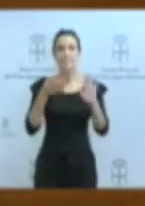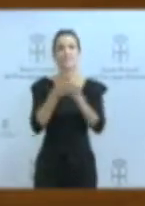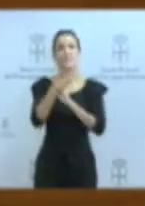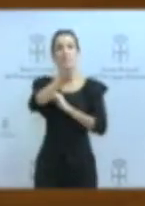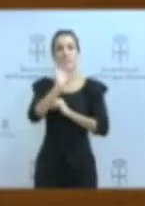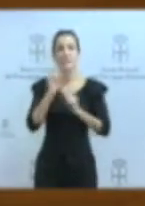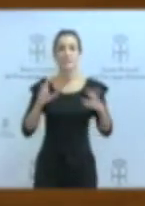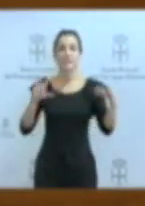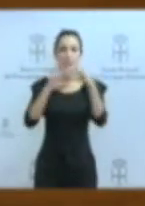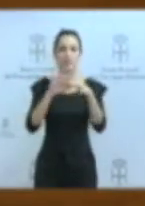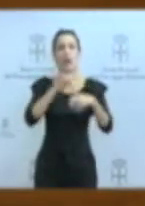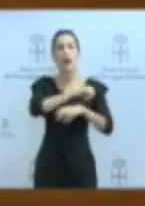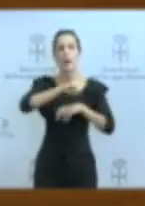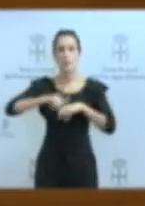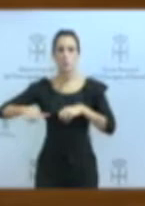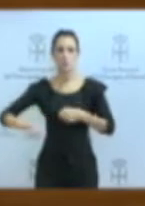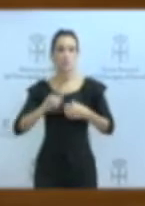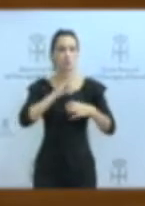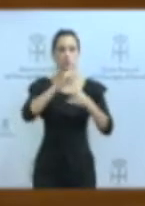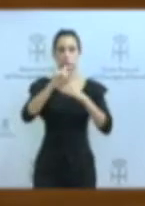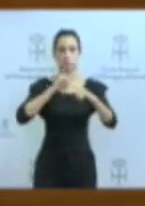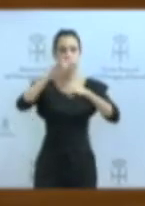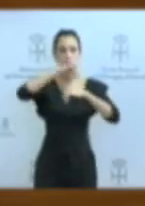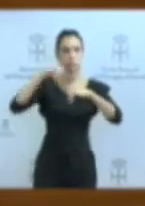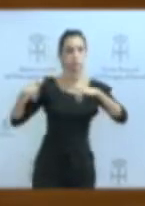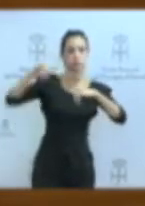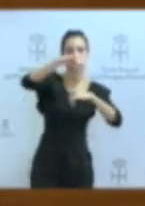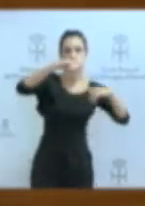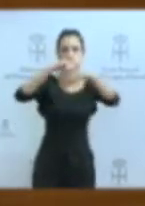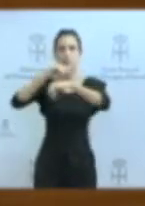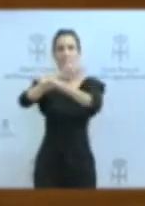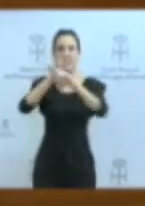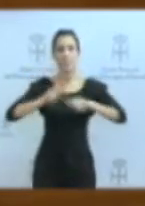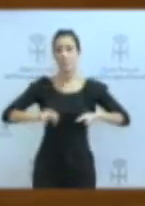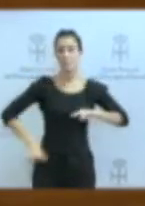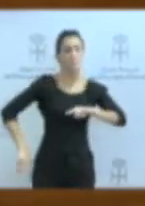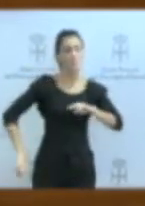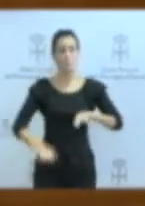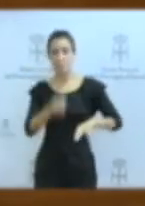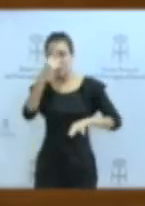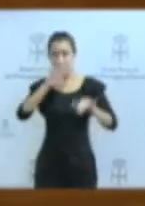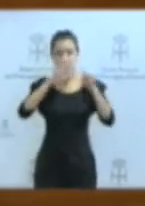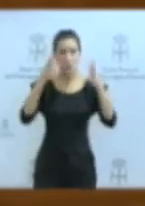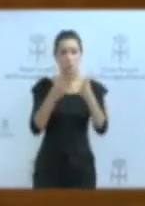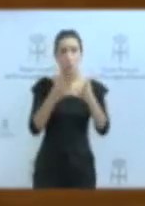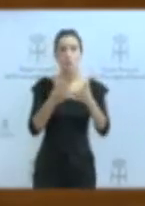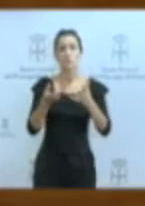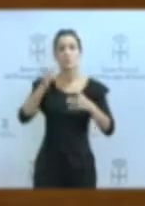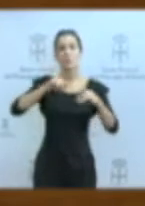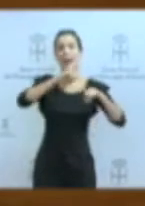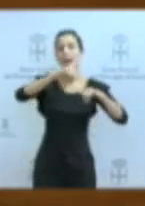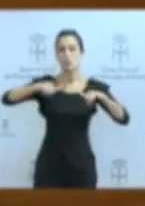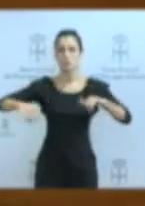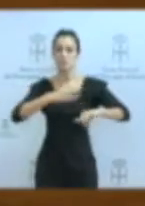internacional del mundo, aeropuertos europeos con mayor tráfico internacional y aeropuertos españoles con mayor tráfico también.